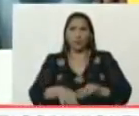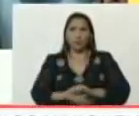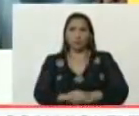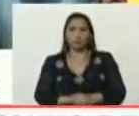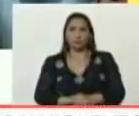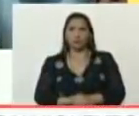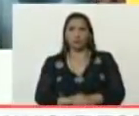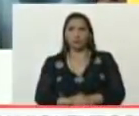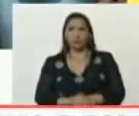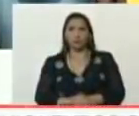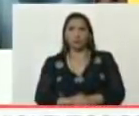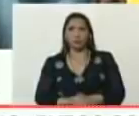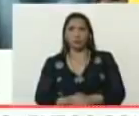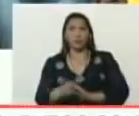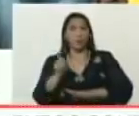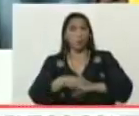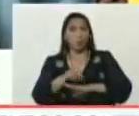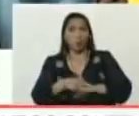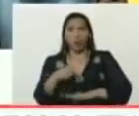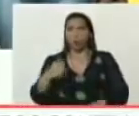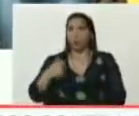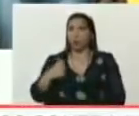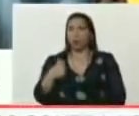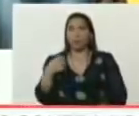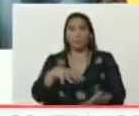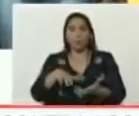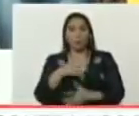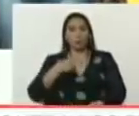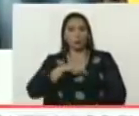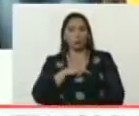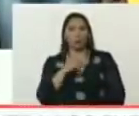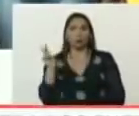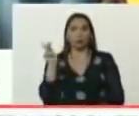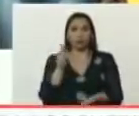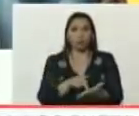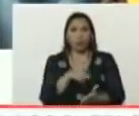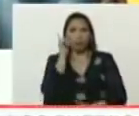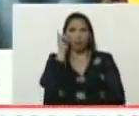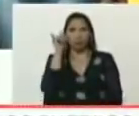que a la hora de cualquier cosa nosotros nos veníamos para Yaracuy,